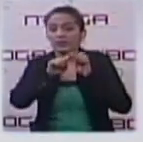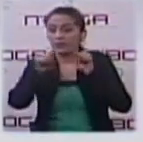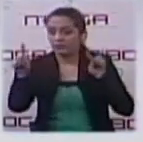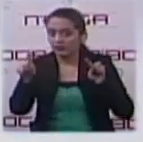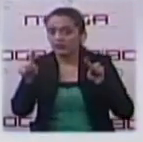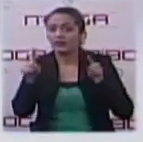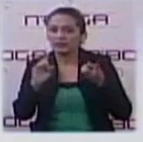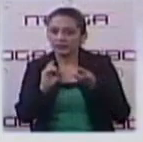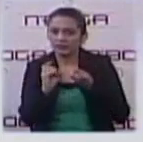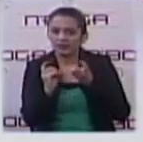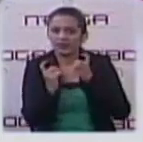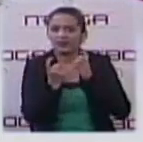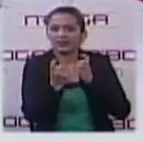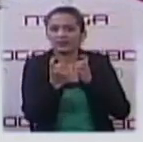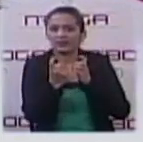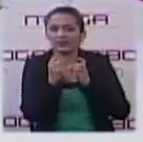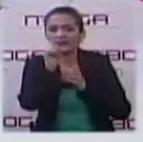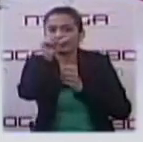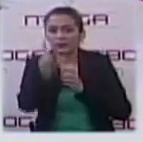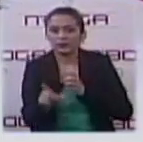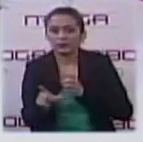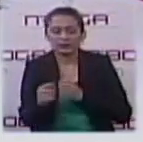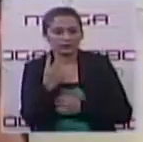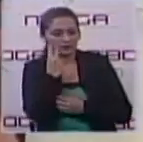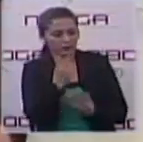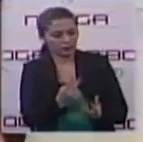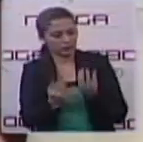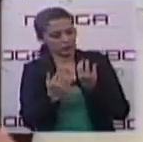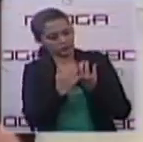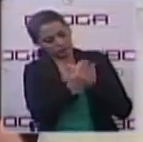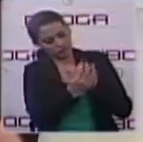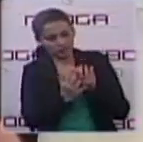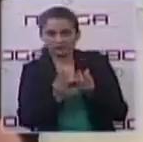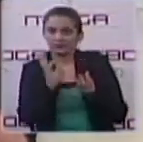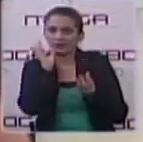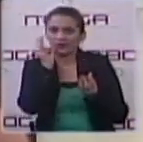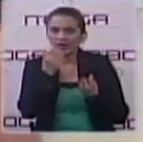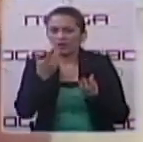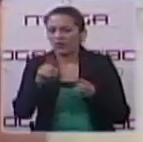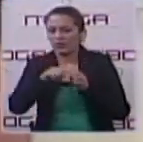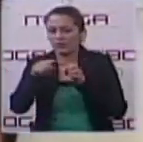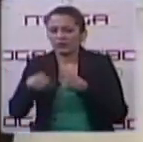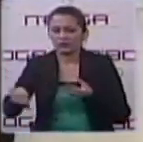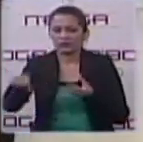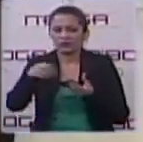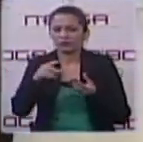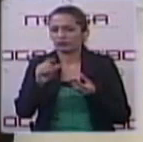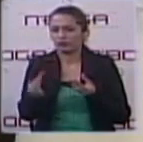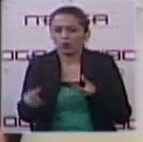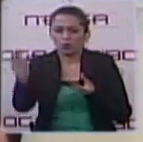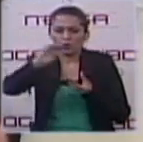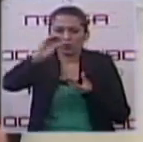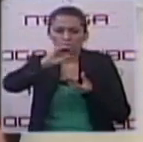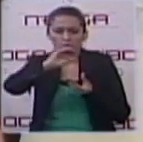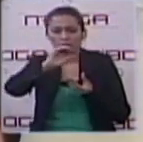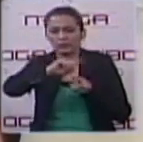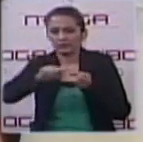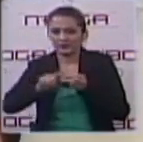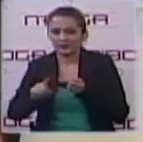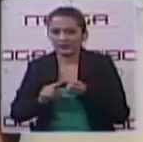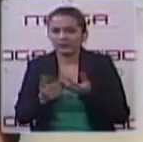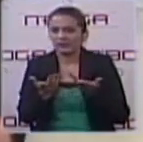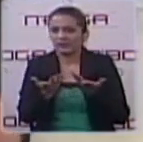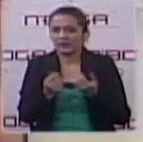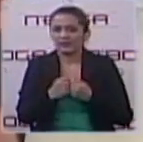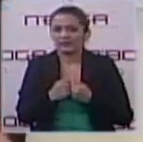poderle hacer que la persona experimente una variedad de salsas de sales en en este producto que parece que solo puede ser